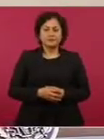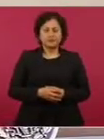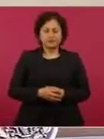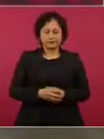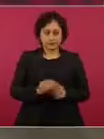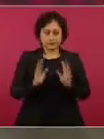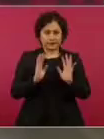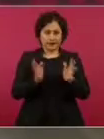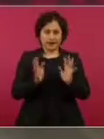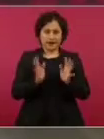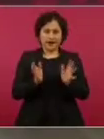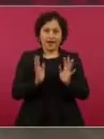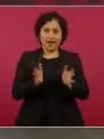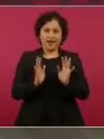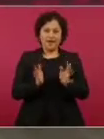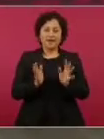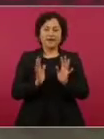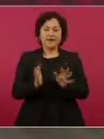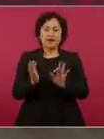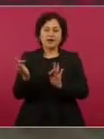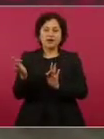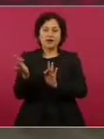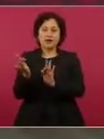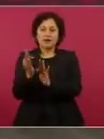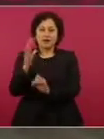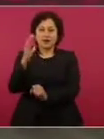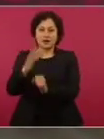está por concluir el acuerdo